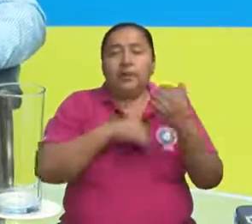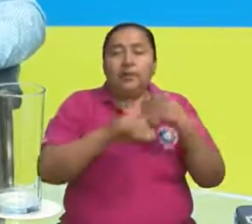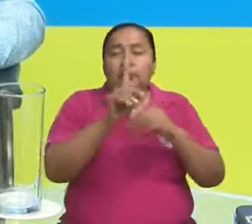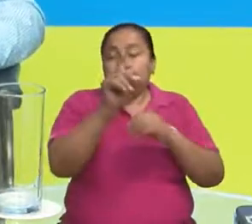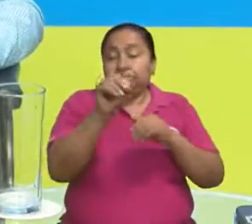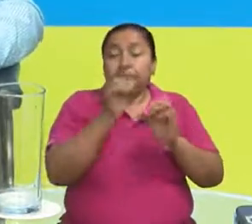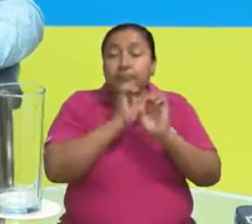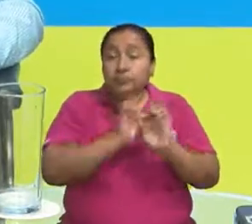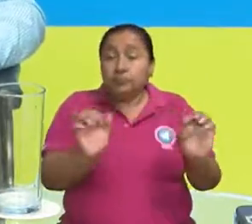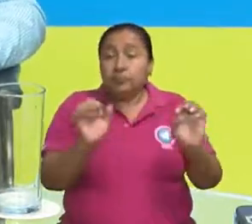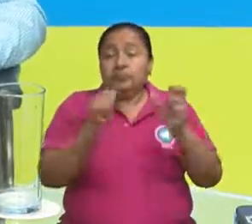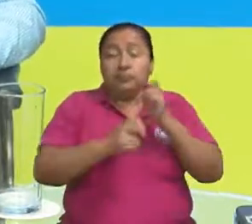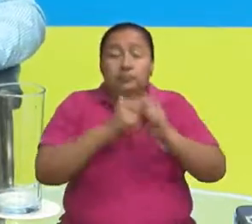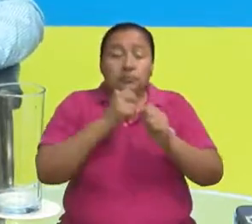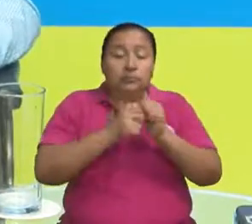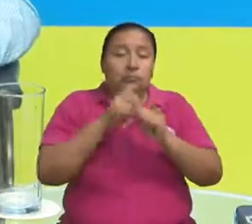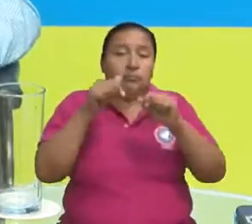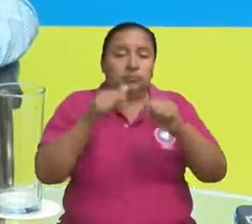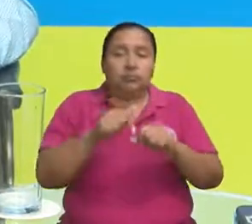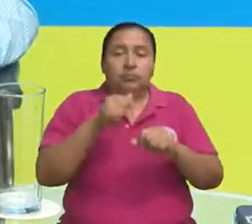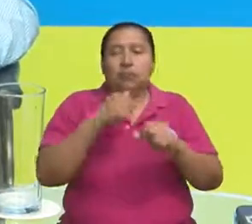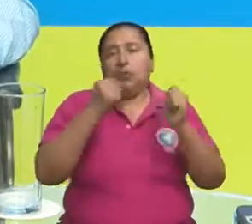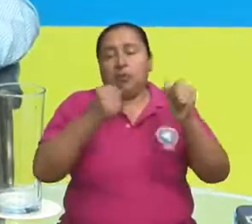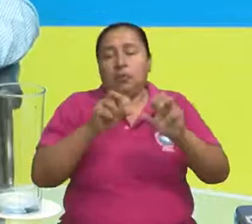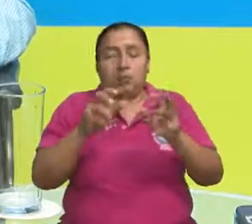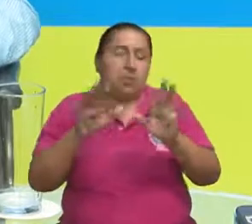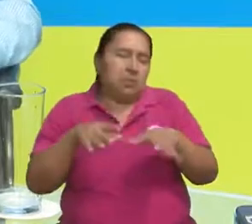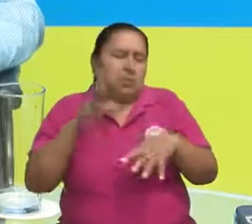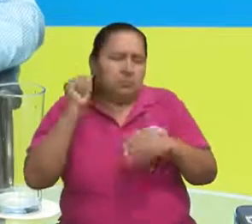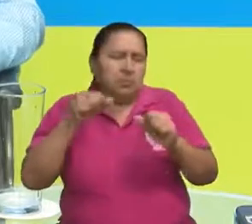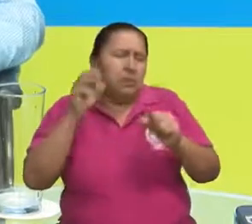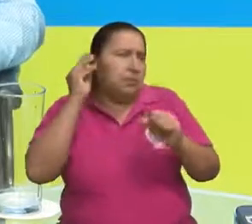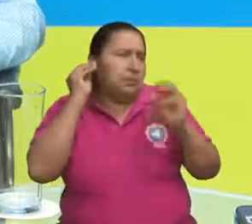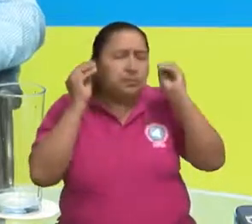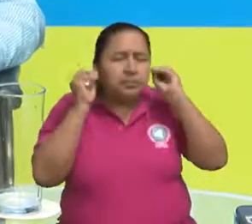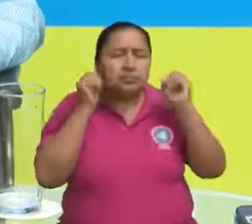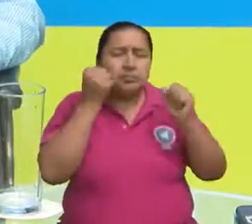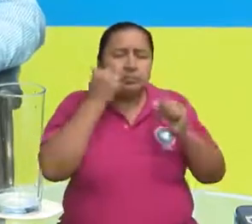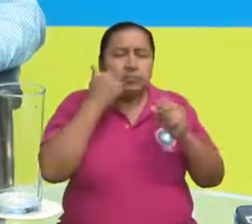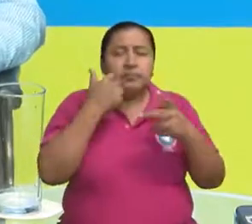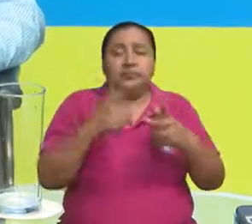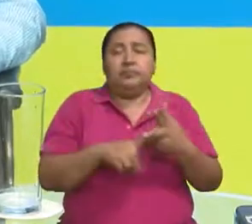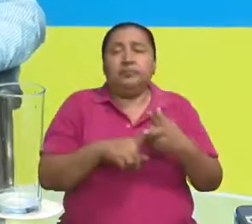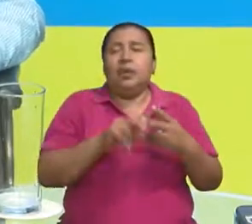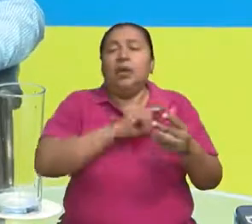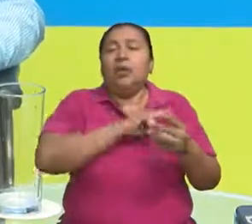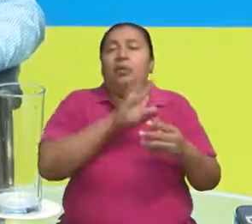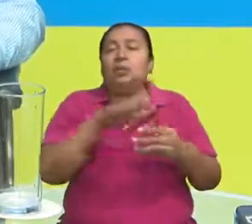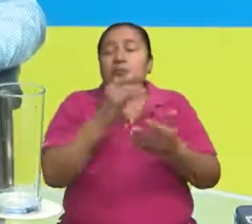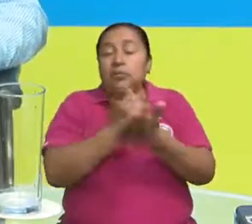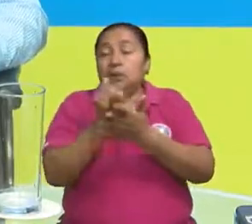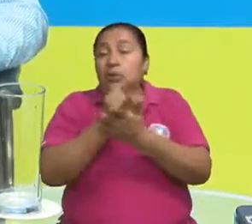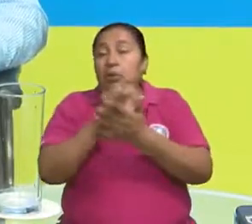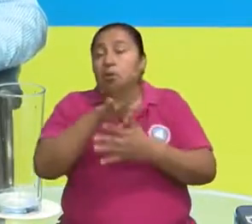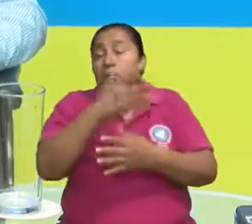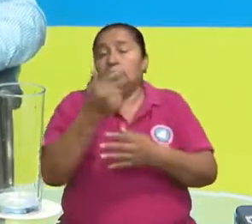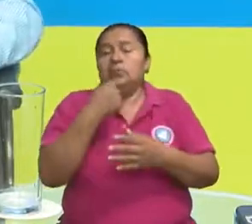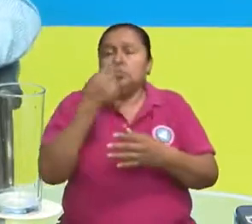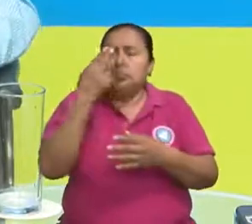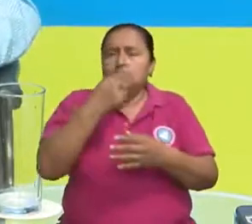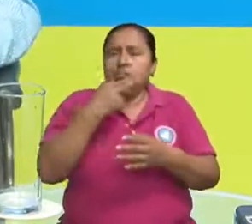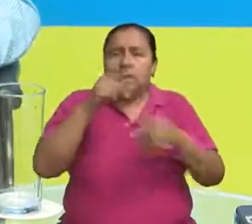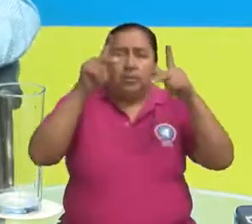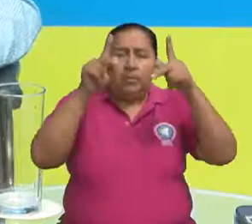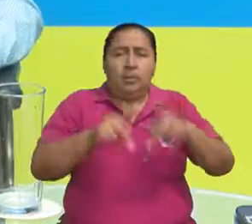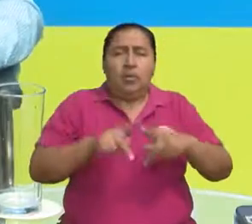puede ocasionar que su niño o su niña pueda tener una infección en el oído. Yo estuve investigando ahí y se dice la persona que